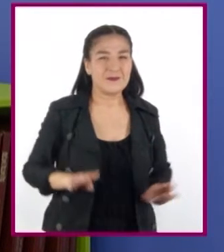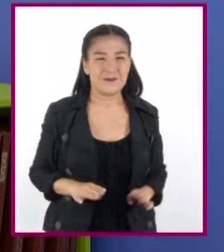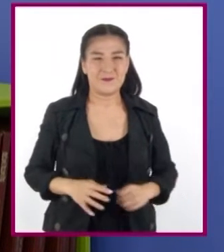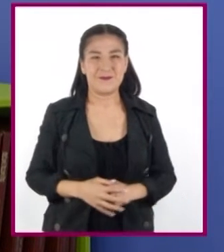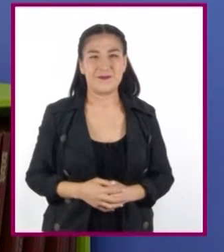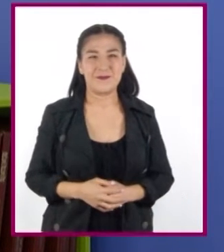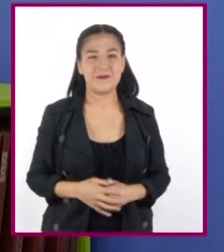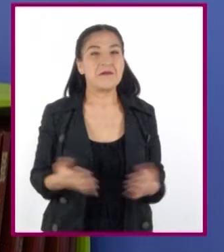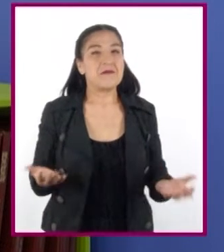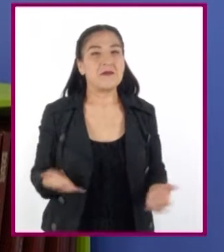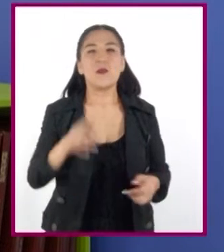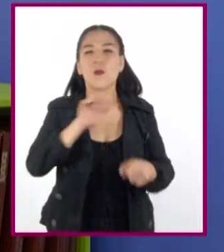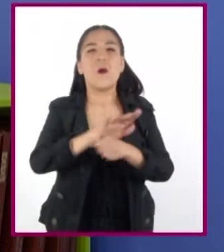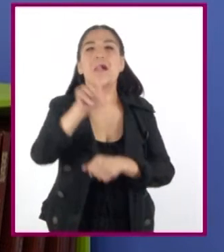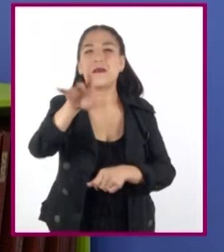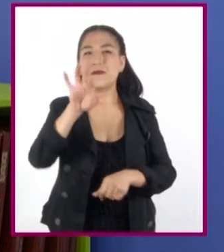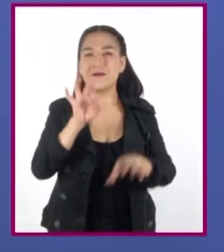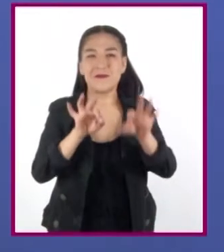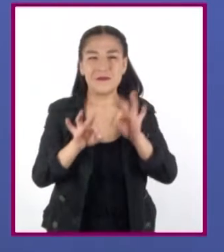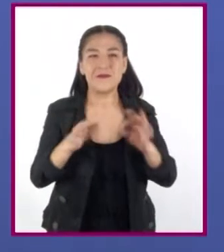¿Qué características escogieron?